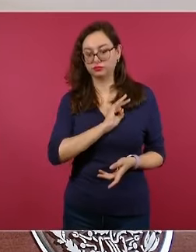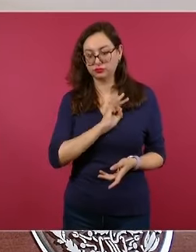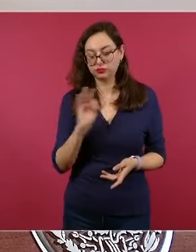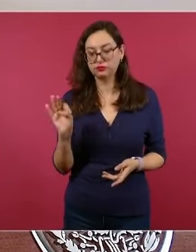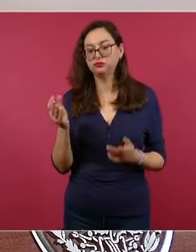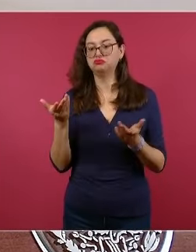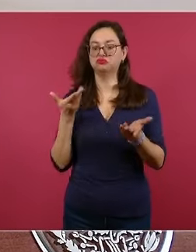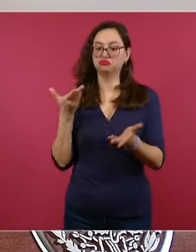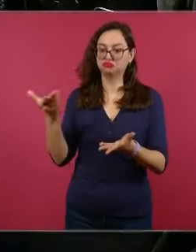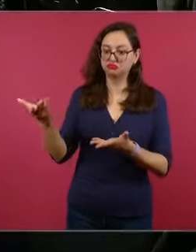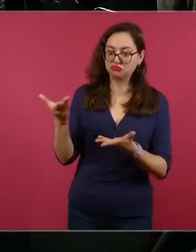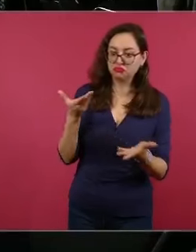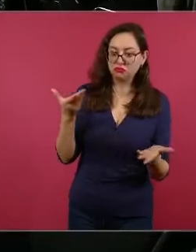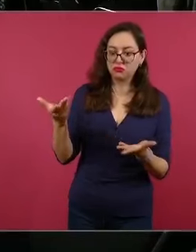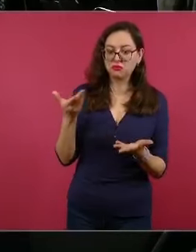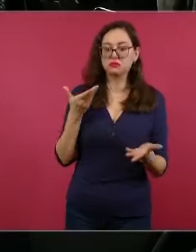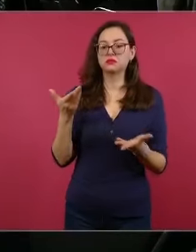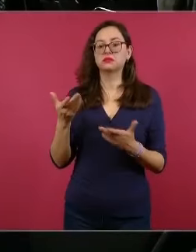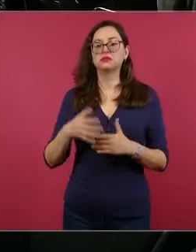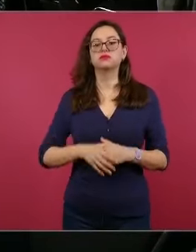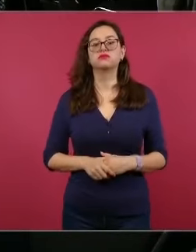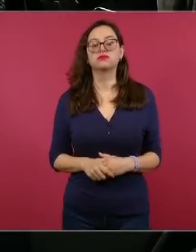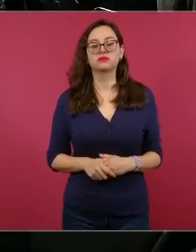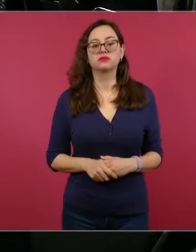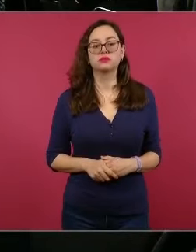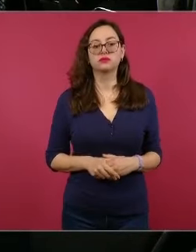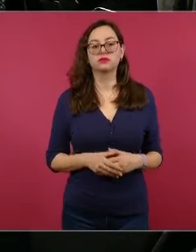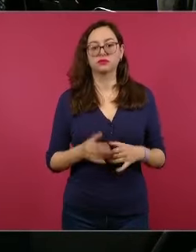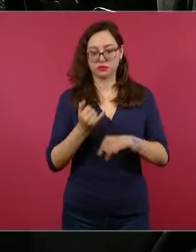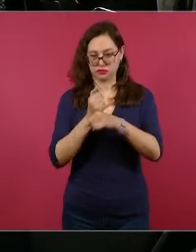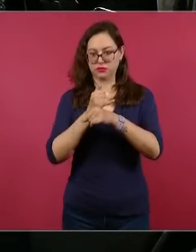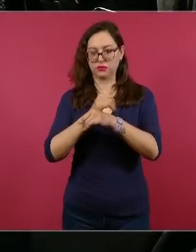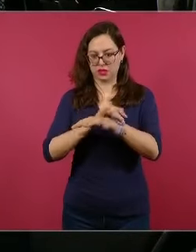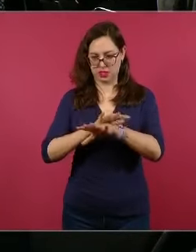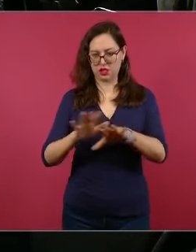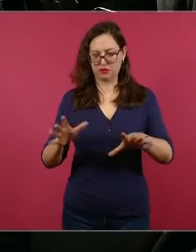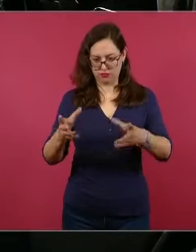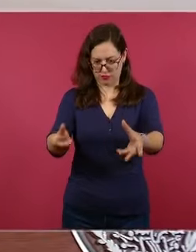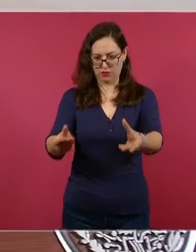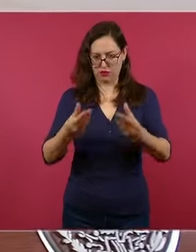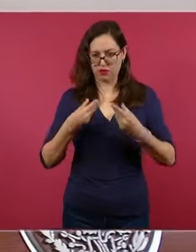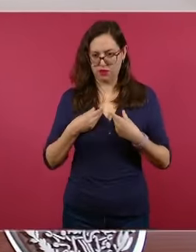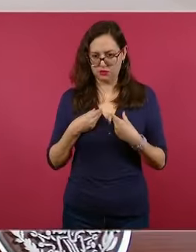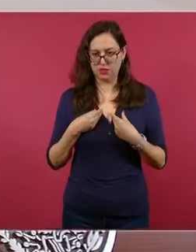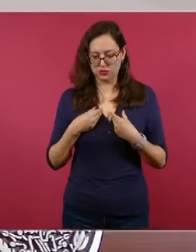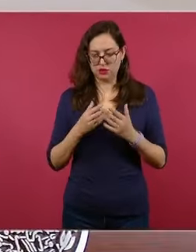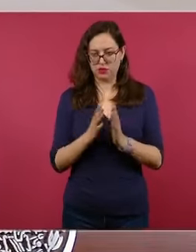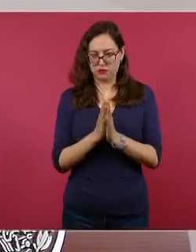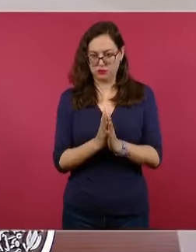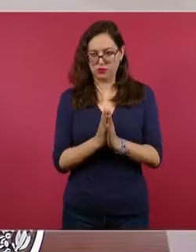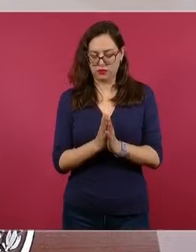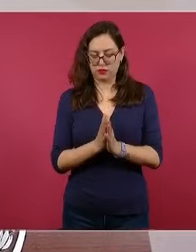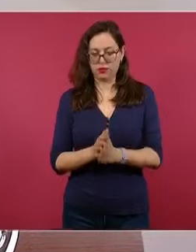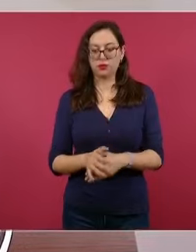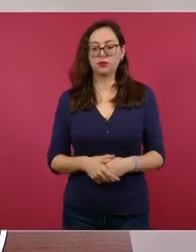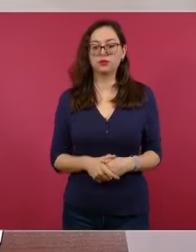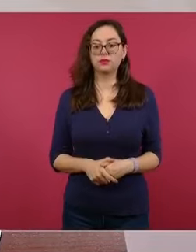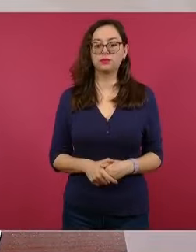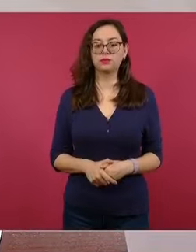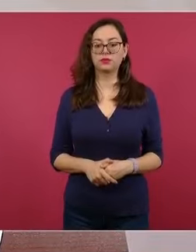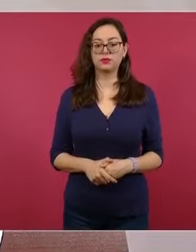tratar este asunto nos das eh toda la